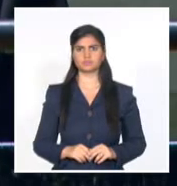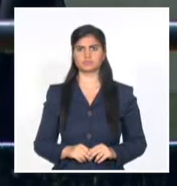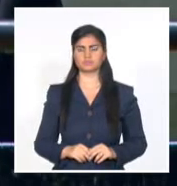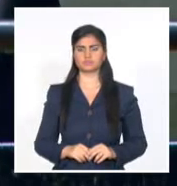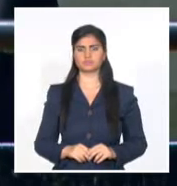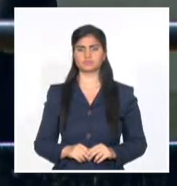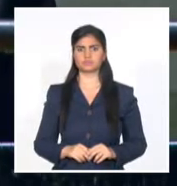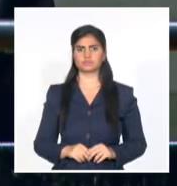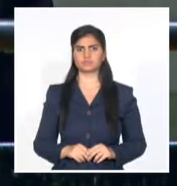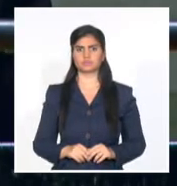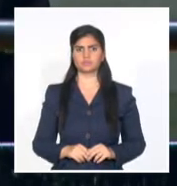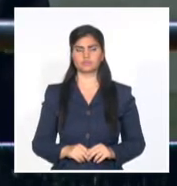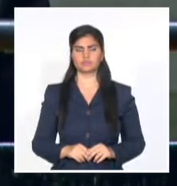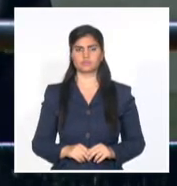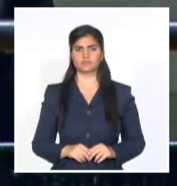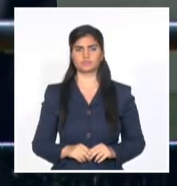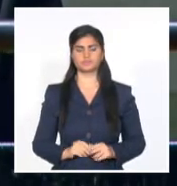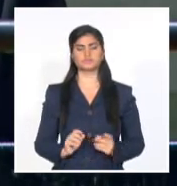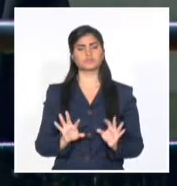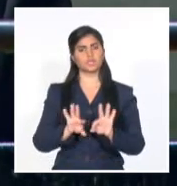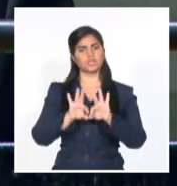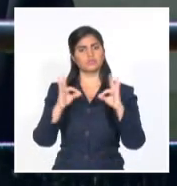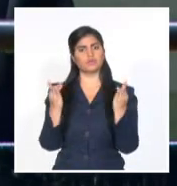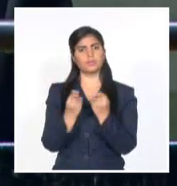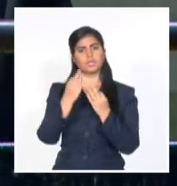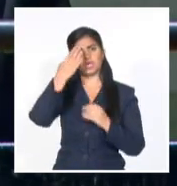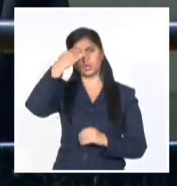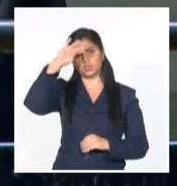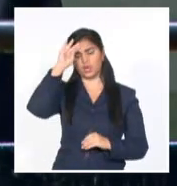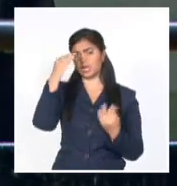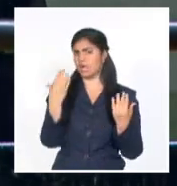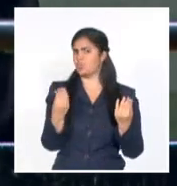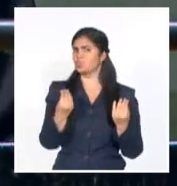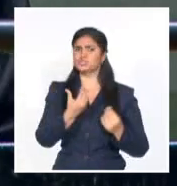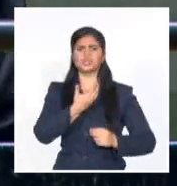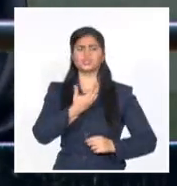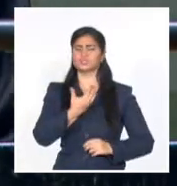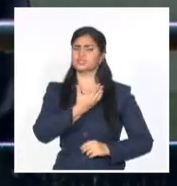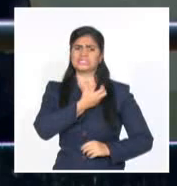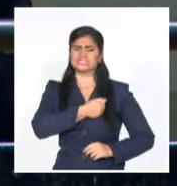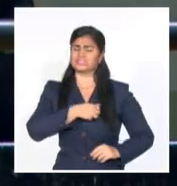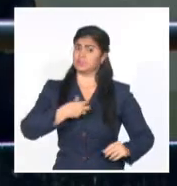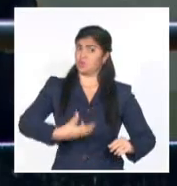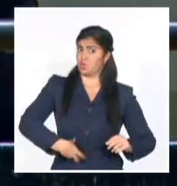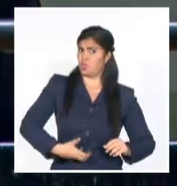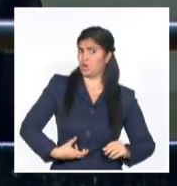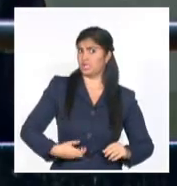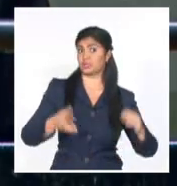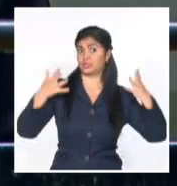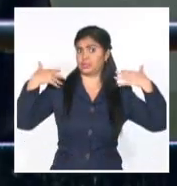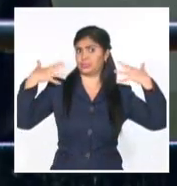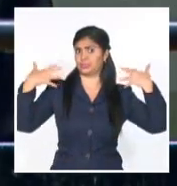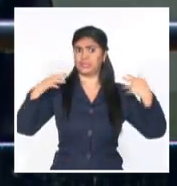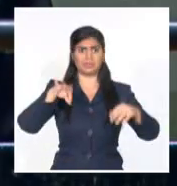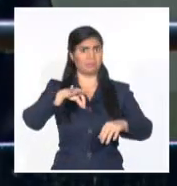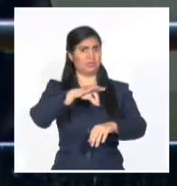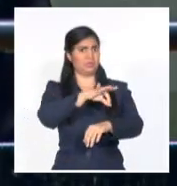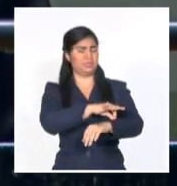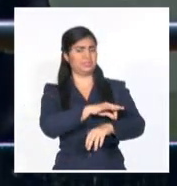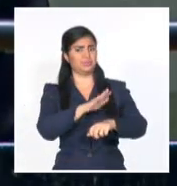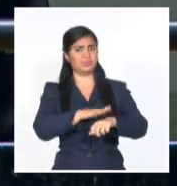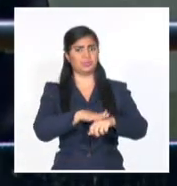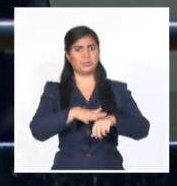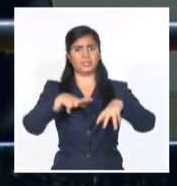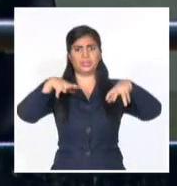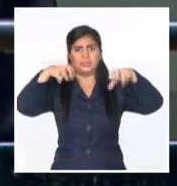familias cubanas sufren apagones que en momentos han sido